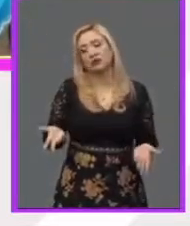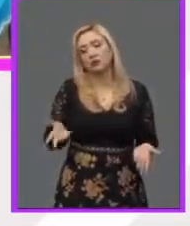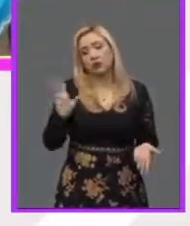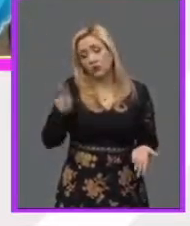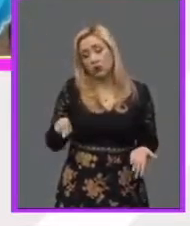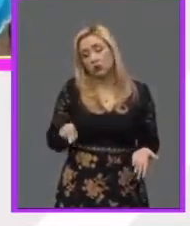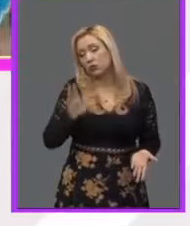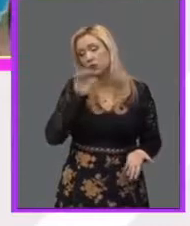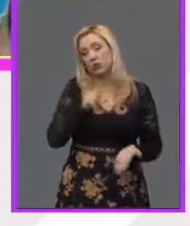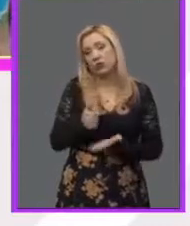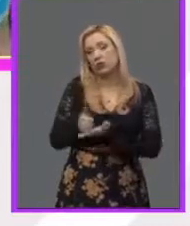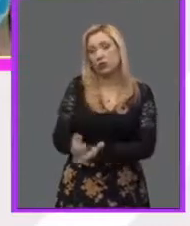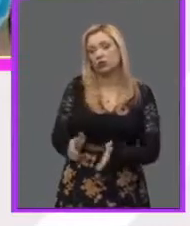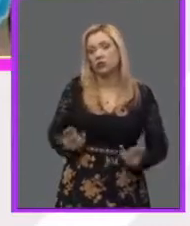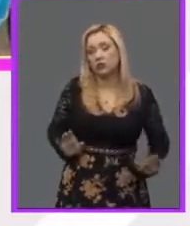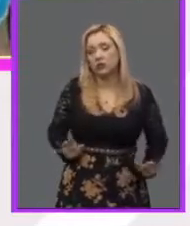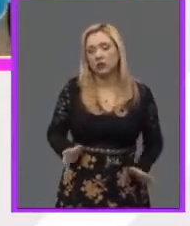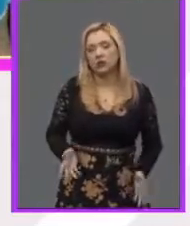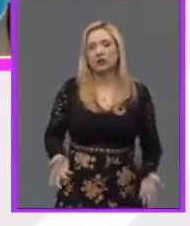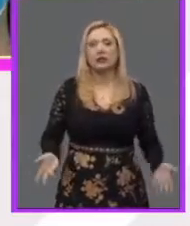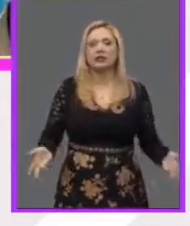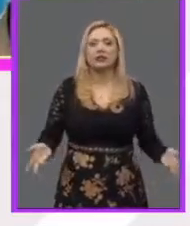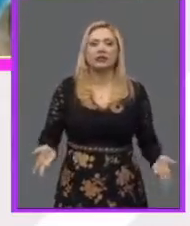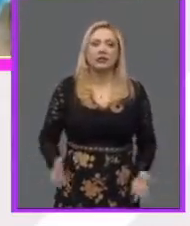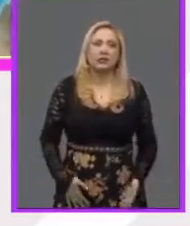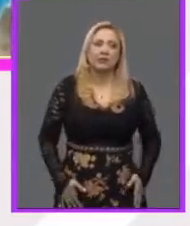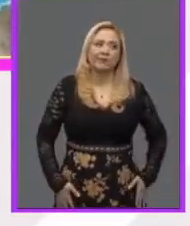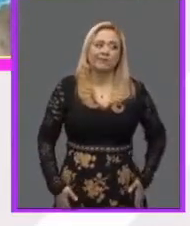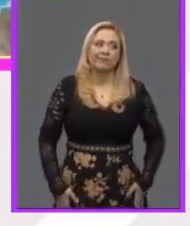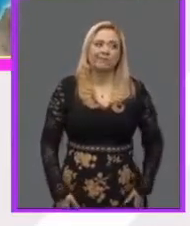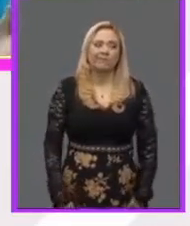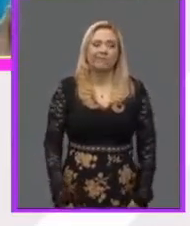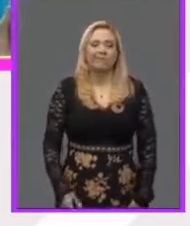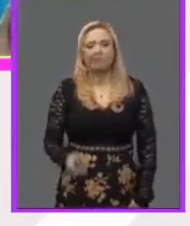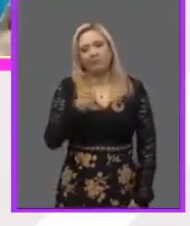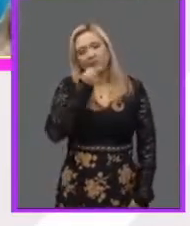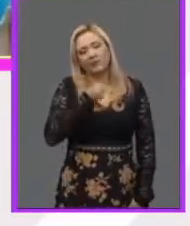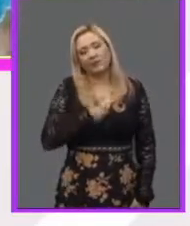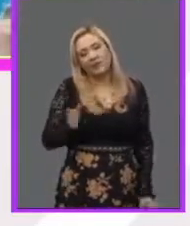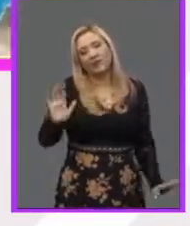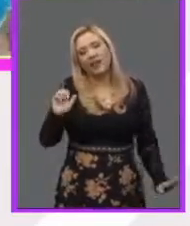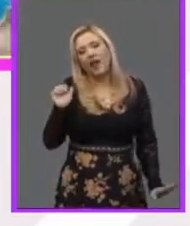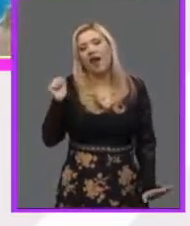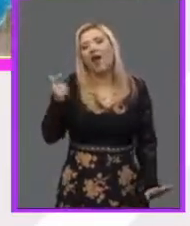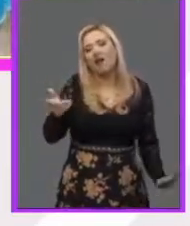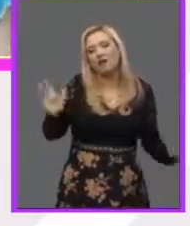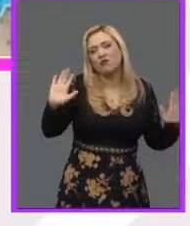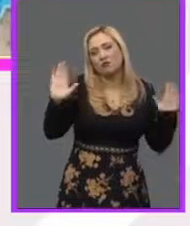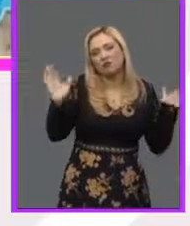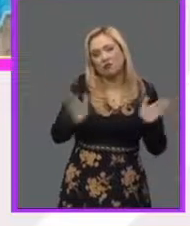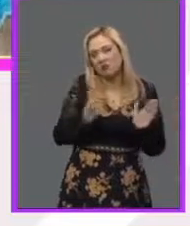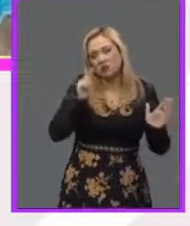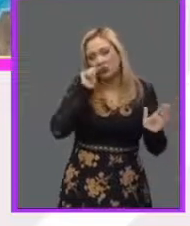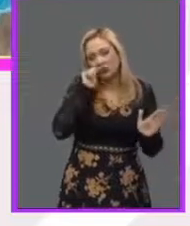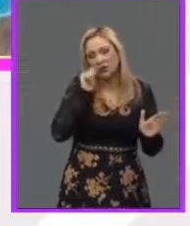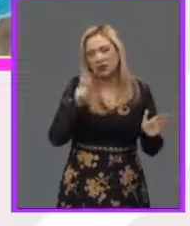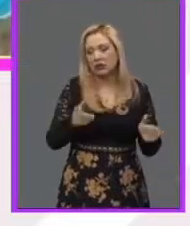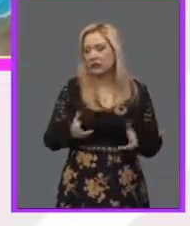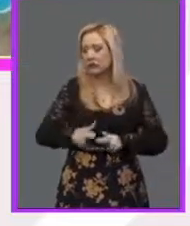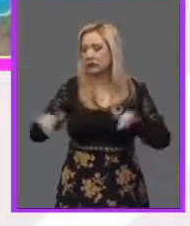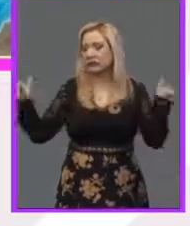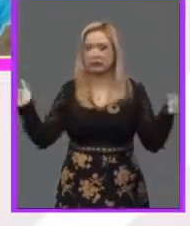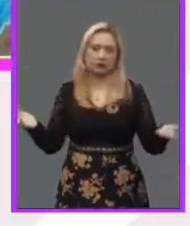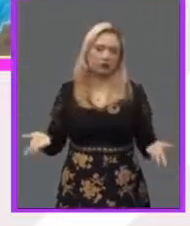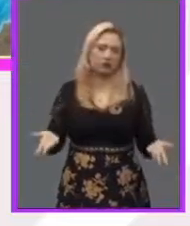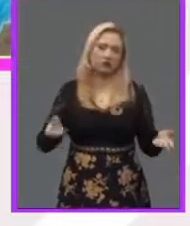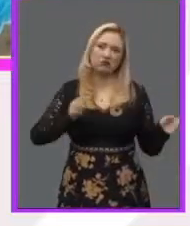este programa. ¿Y qué es lo que ha ocurrido muchas veces cuando dicen, bueno, algo es algo, peor es nada, y dicen que sí? Muchas veces